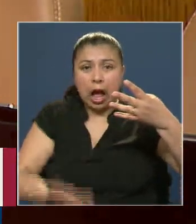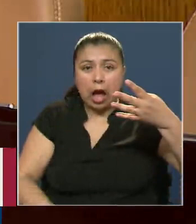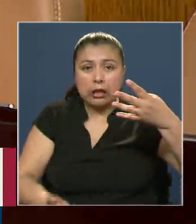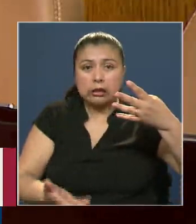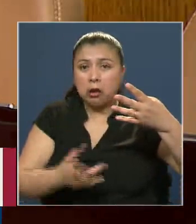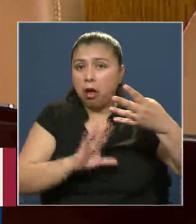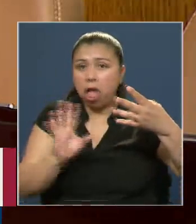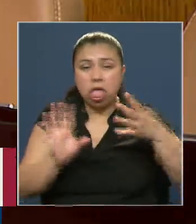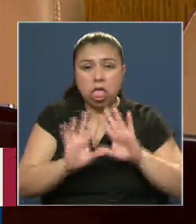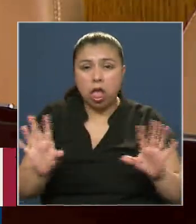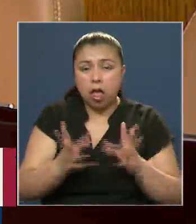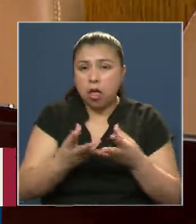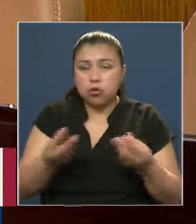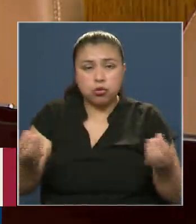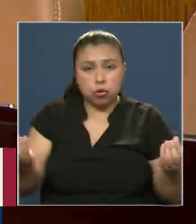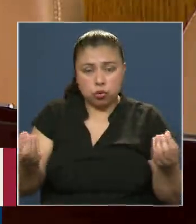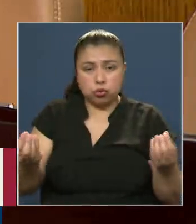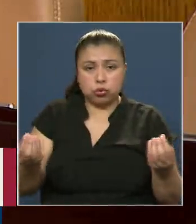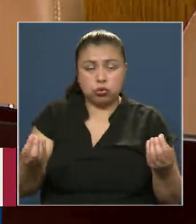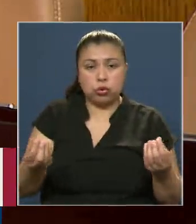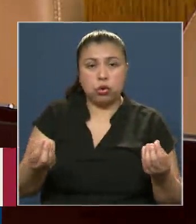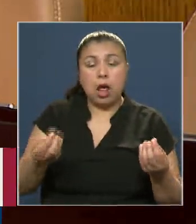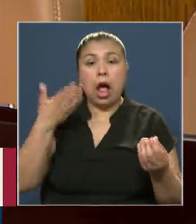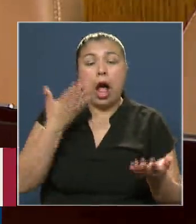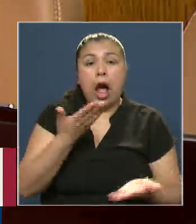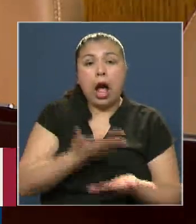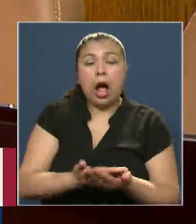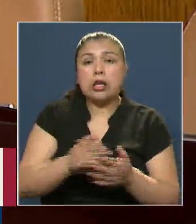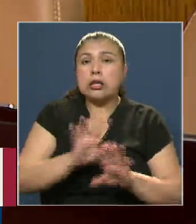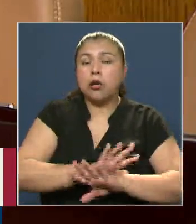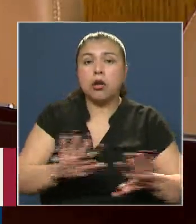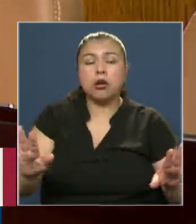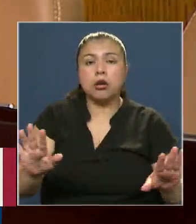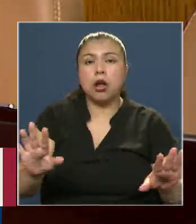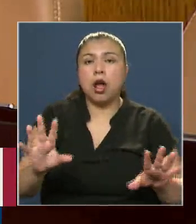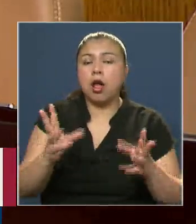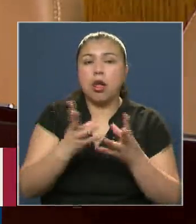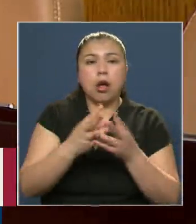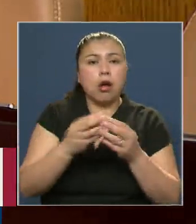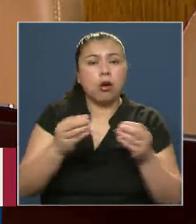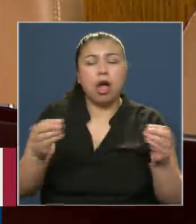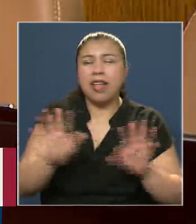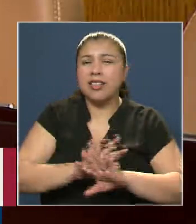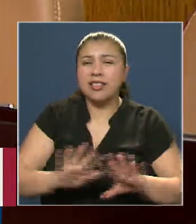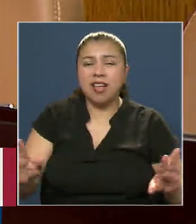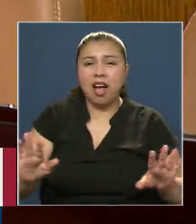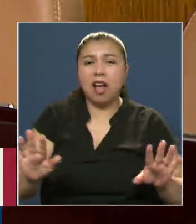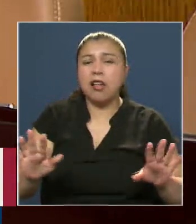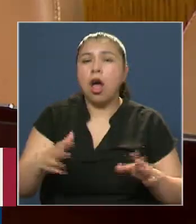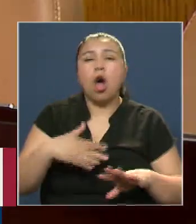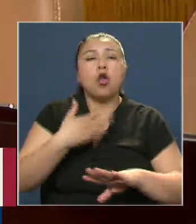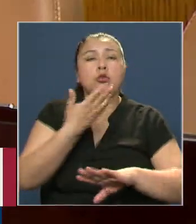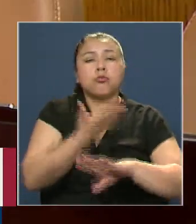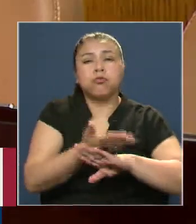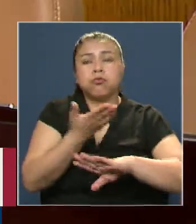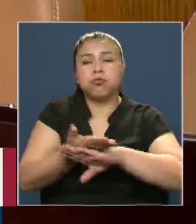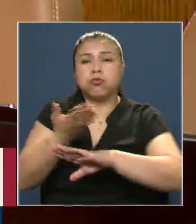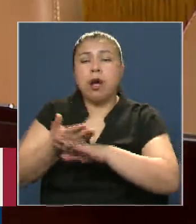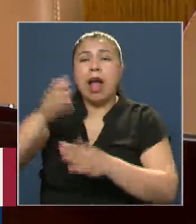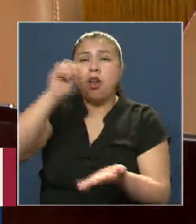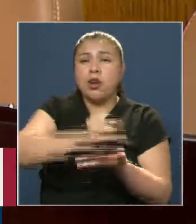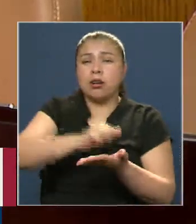habían resuelto. Pero hasta ahora no se han resuelto cada una de estas demandas y por eso es